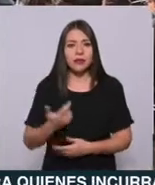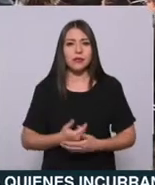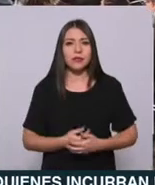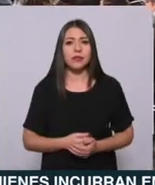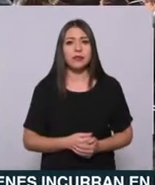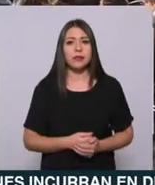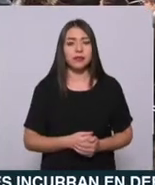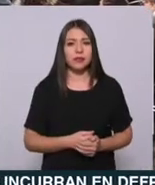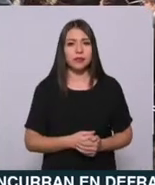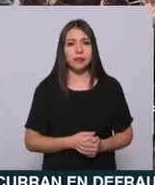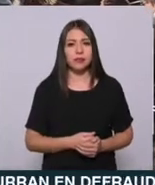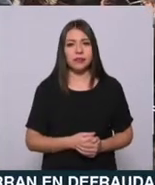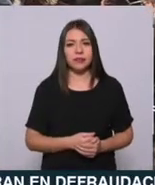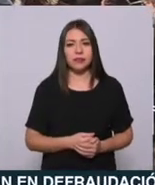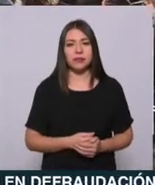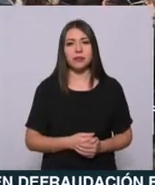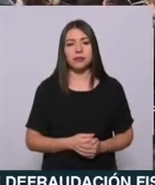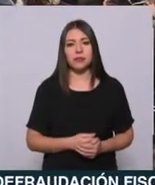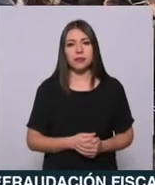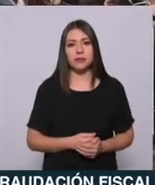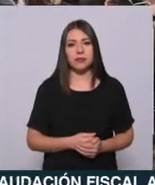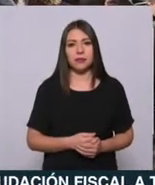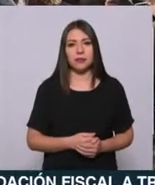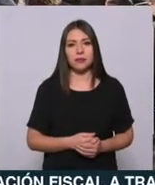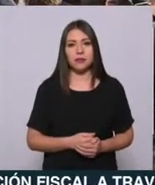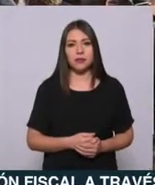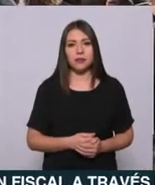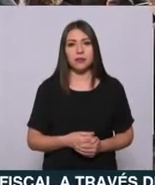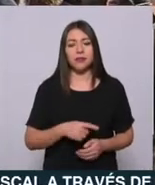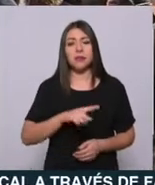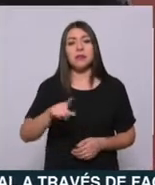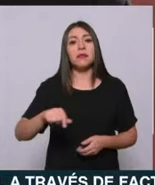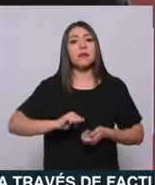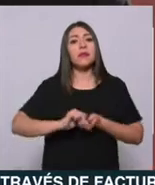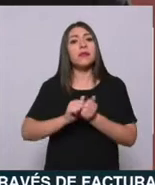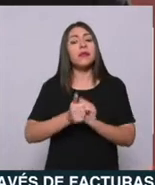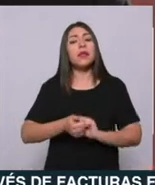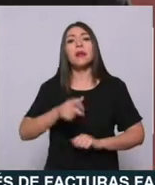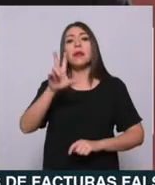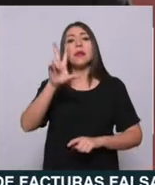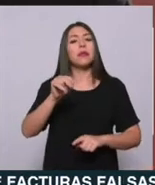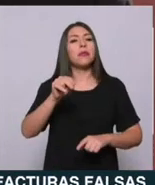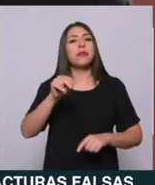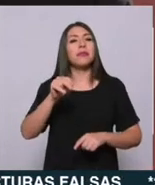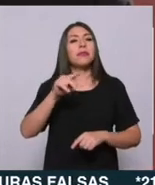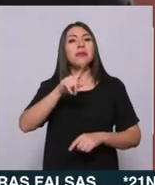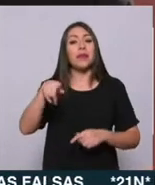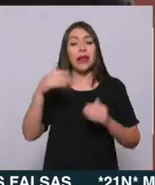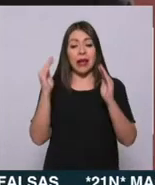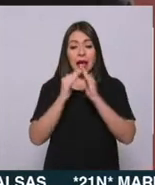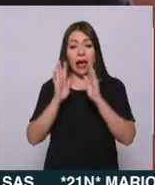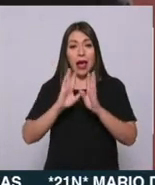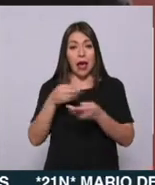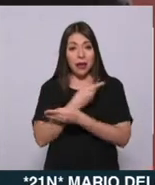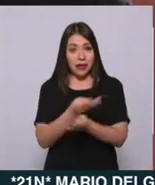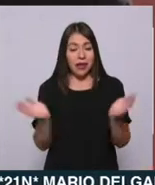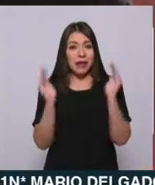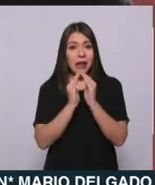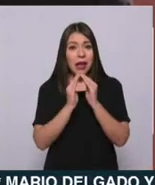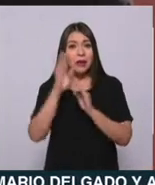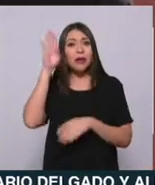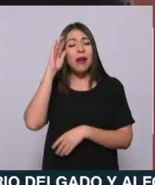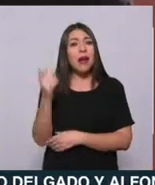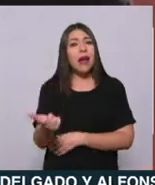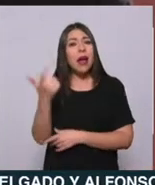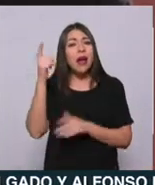al grado que no se habitaron las entregadas al Infonavit,